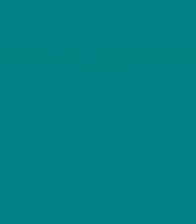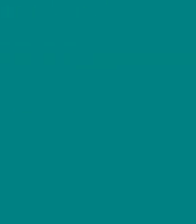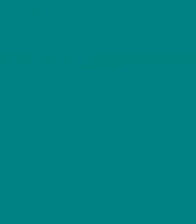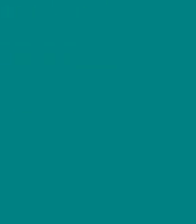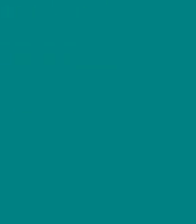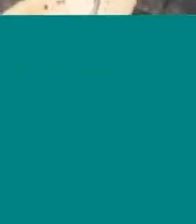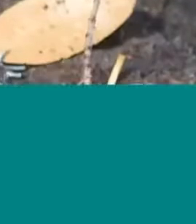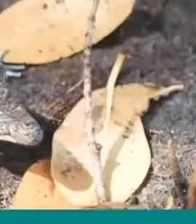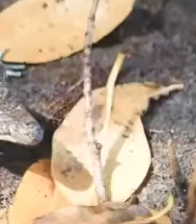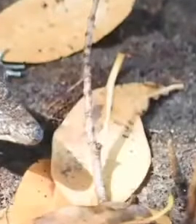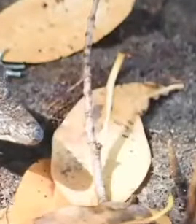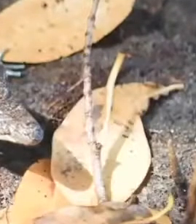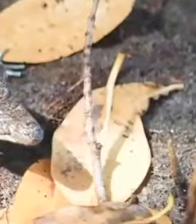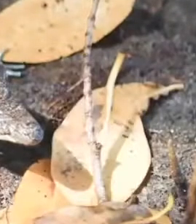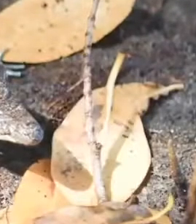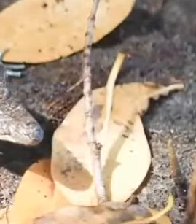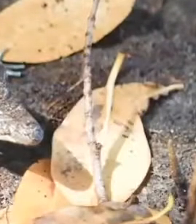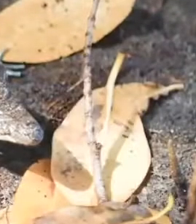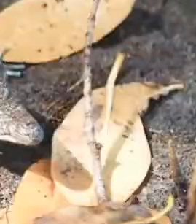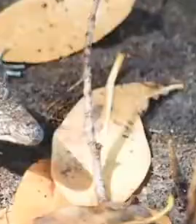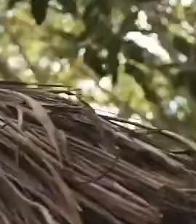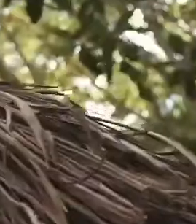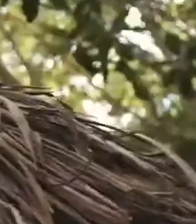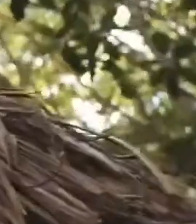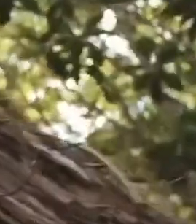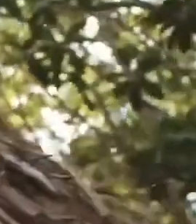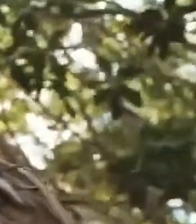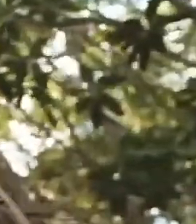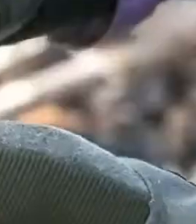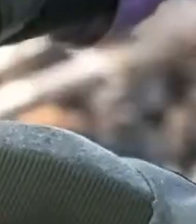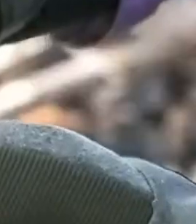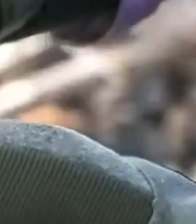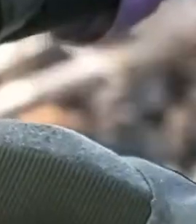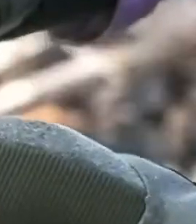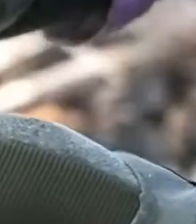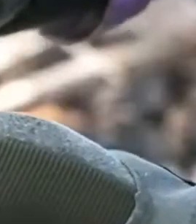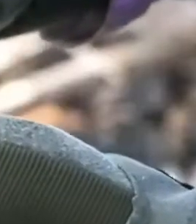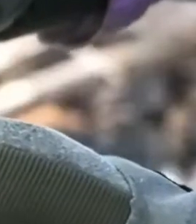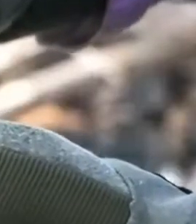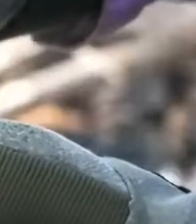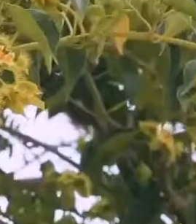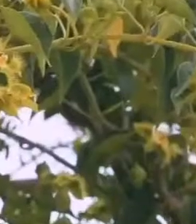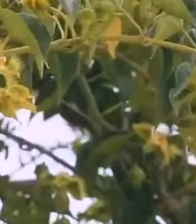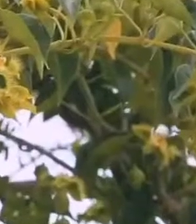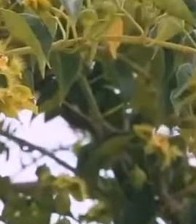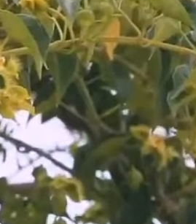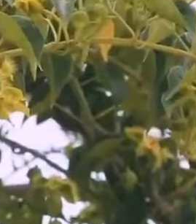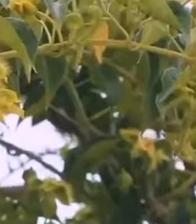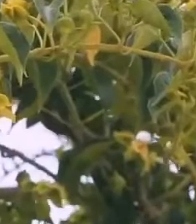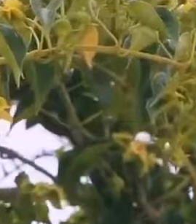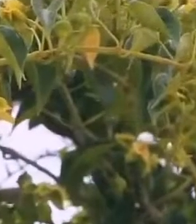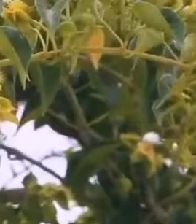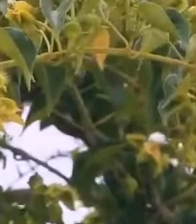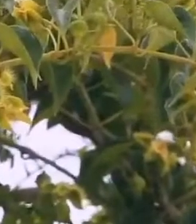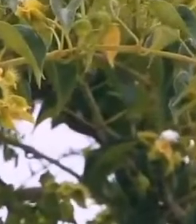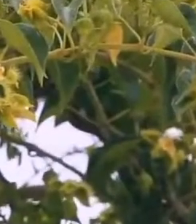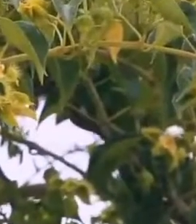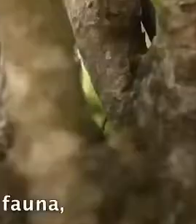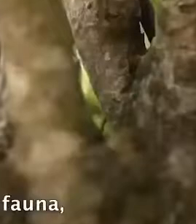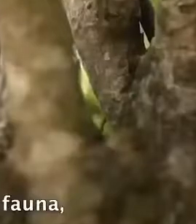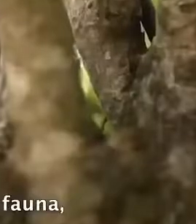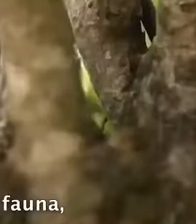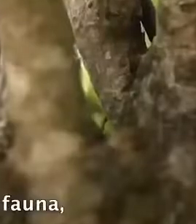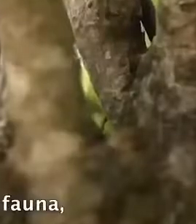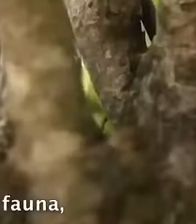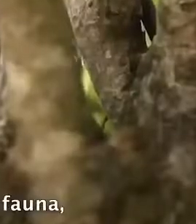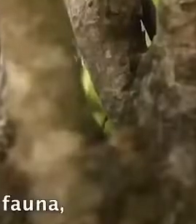El Tren Maya implementa medidas para cuidar la fauna silvestre cercana al derecho de vía, que será afectada de manera indirecta por las obras.